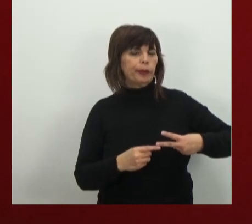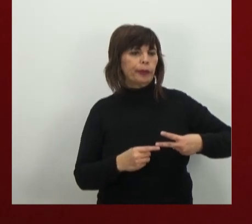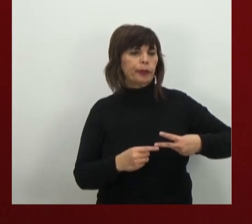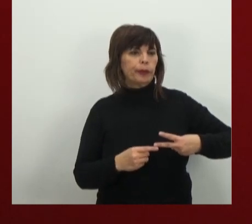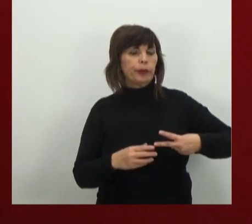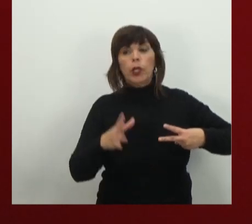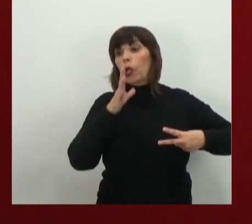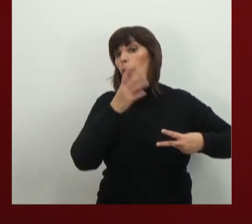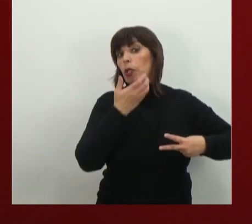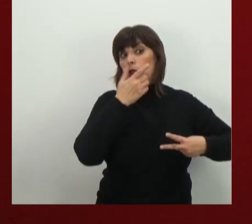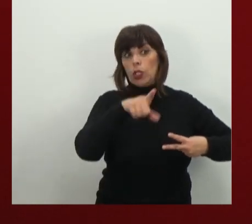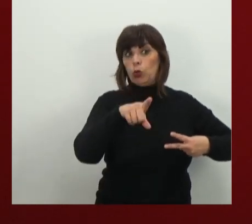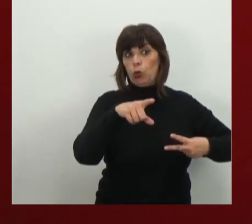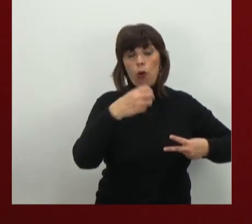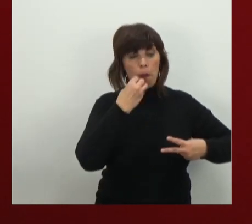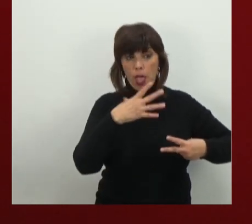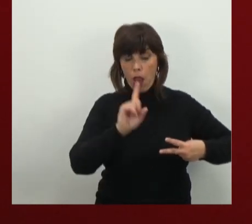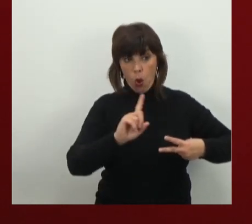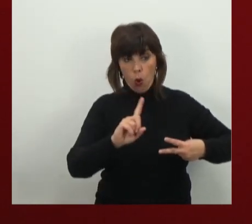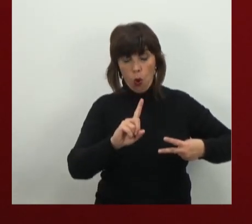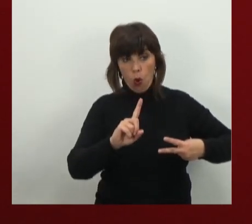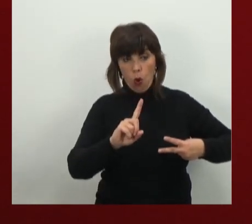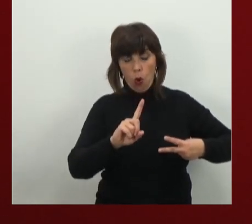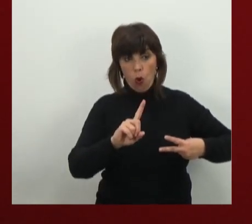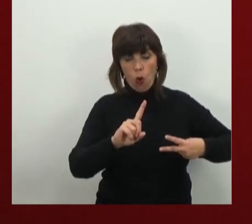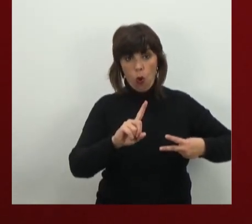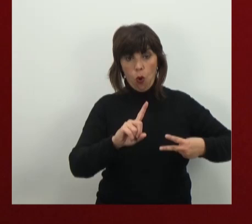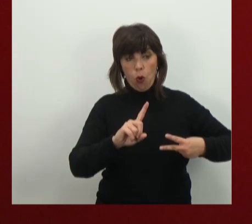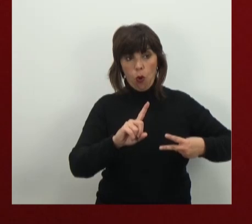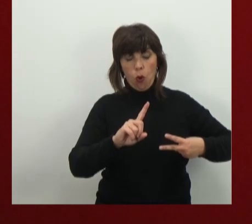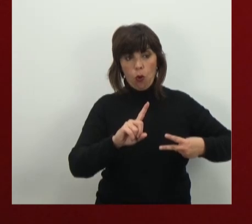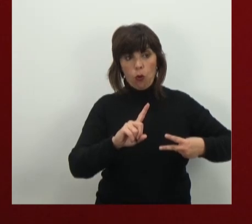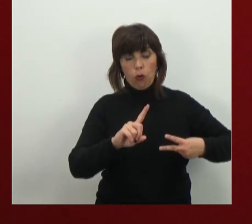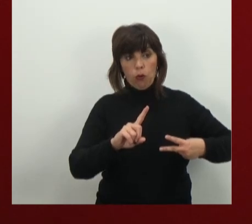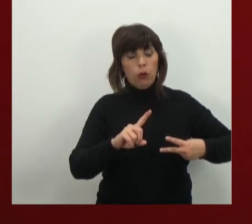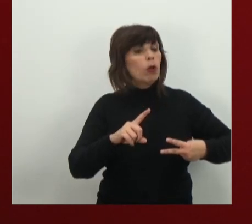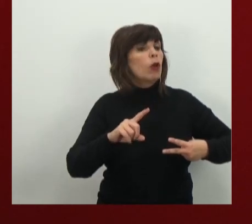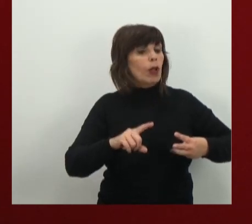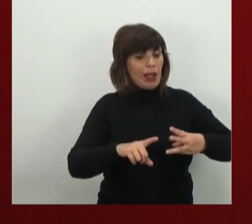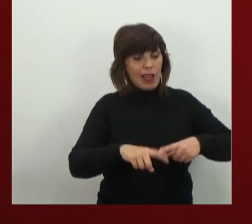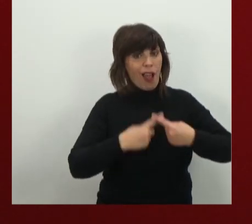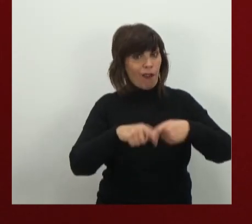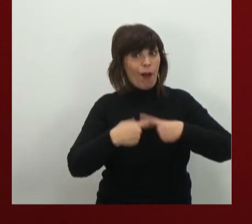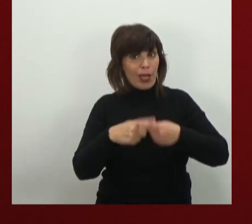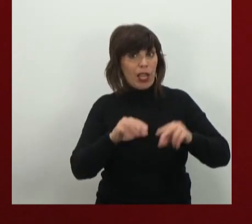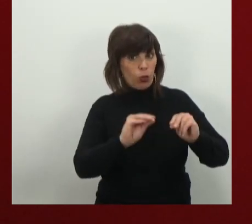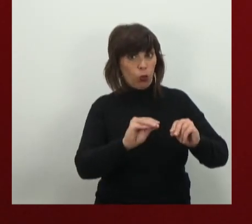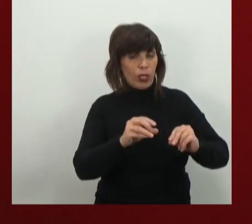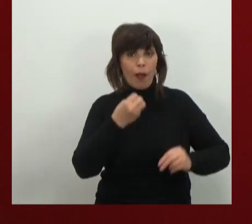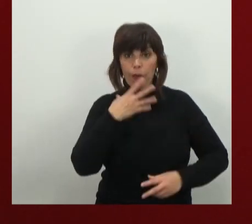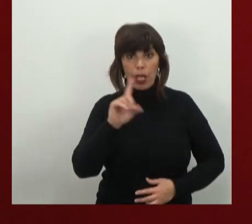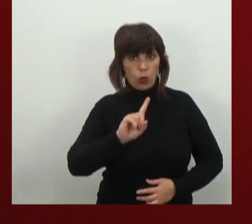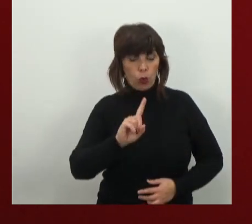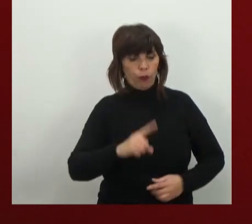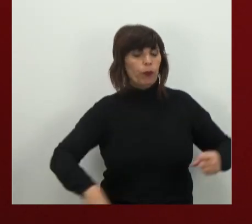Porque si tú no estás bien, lo que viene detrás tampoco estará bien. Es tu familia. Otra